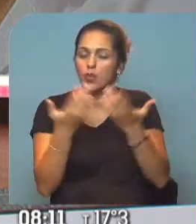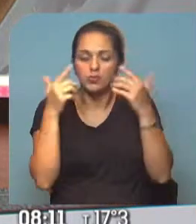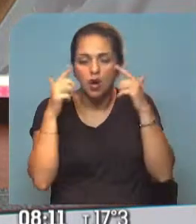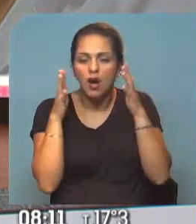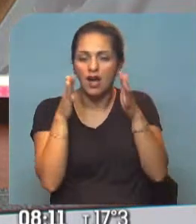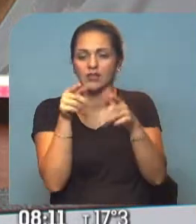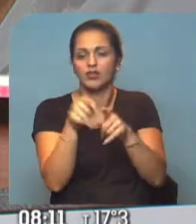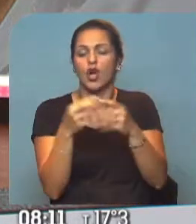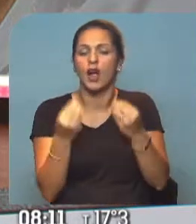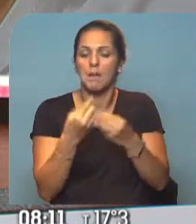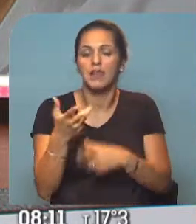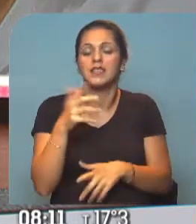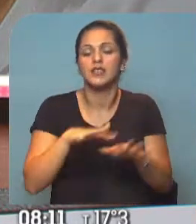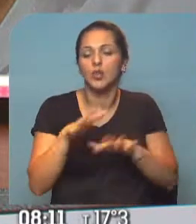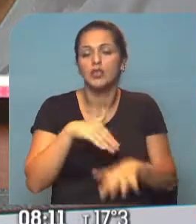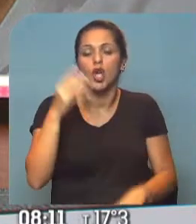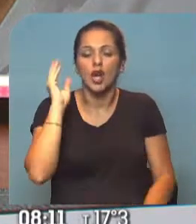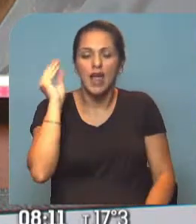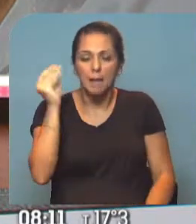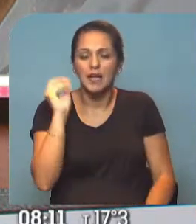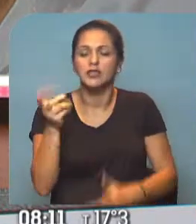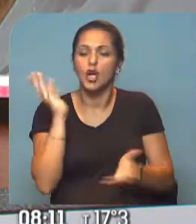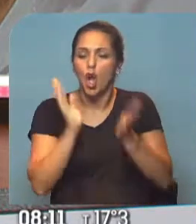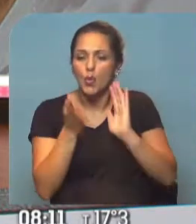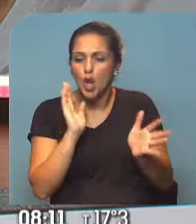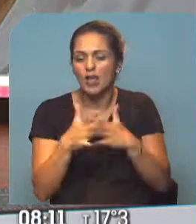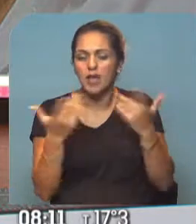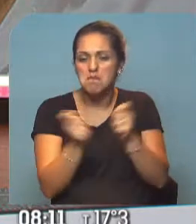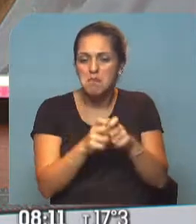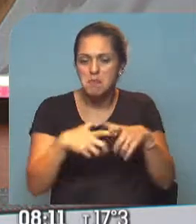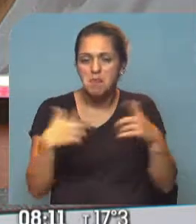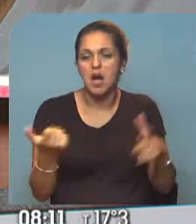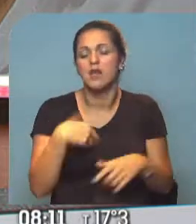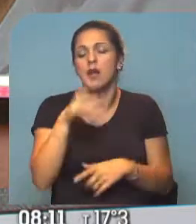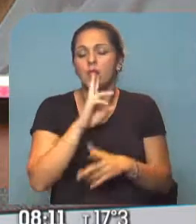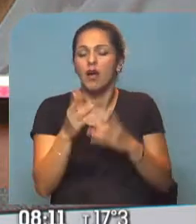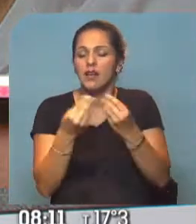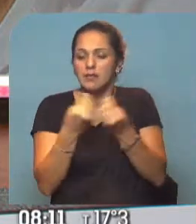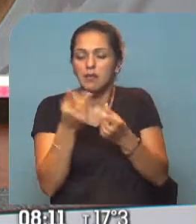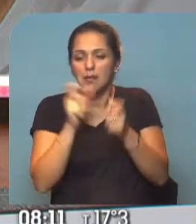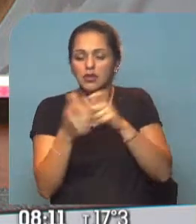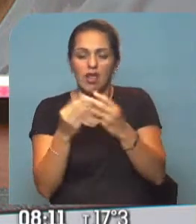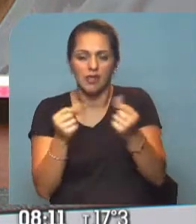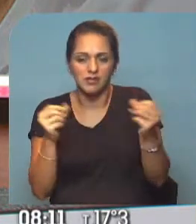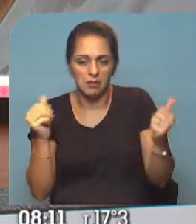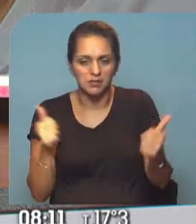atención a lo que sucede en Brasil con la violencia increciendo y justamente la desaparición de gente que hace la diferencia.